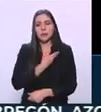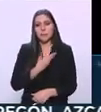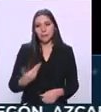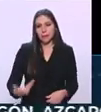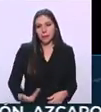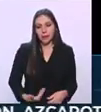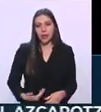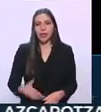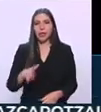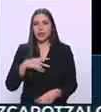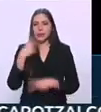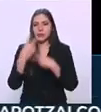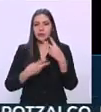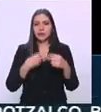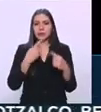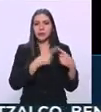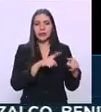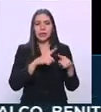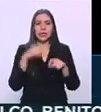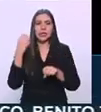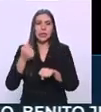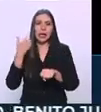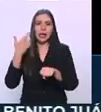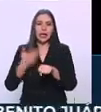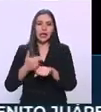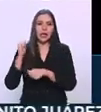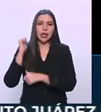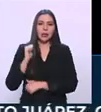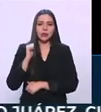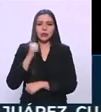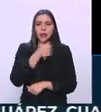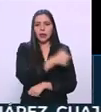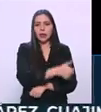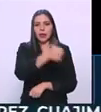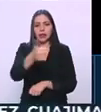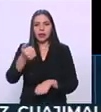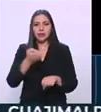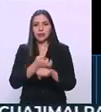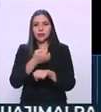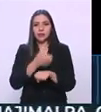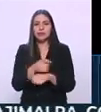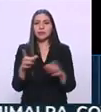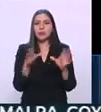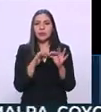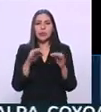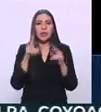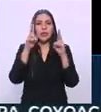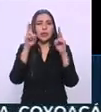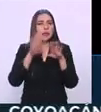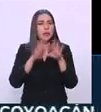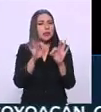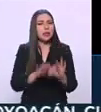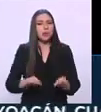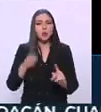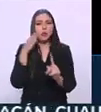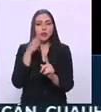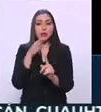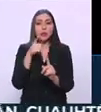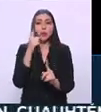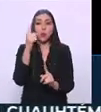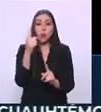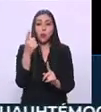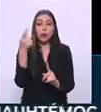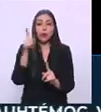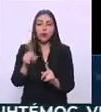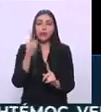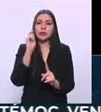están los secretarios de Estado, justamente nos marcó prioridades y una de ellas es esta: enfocarnos